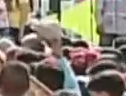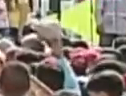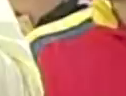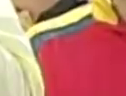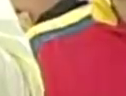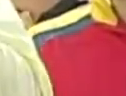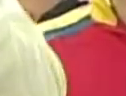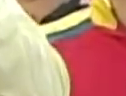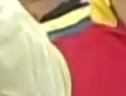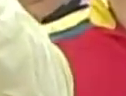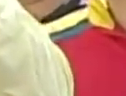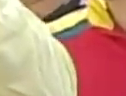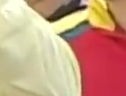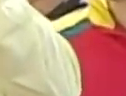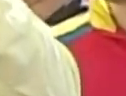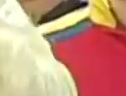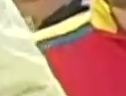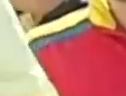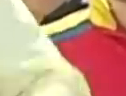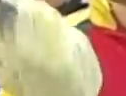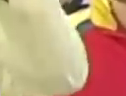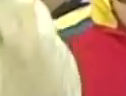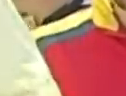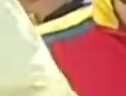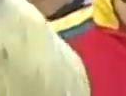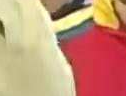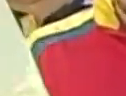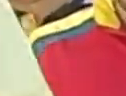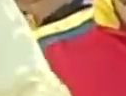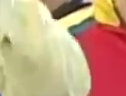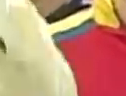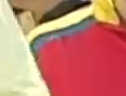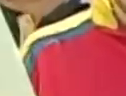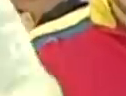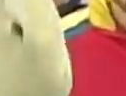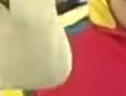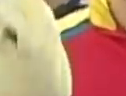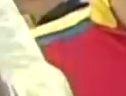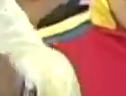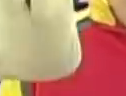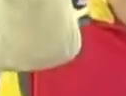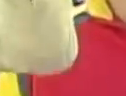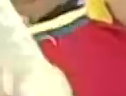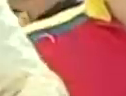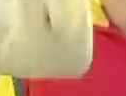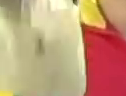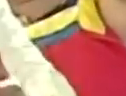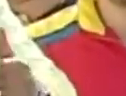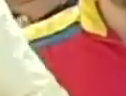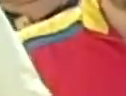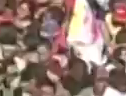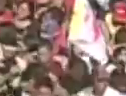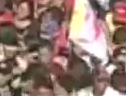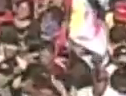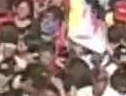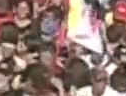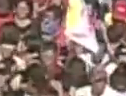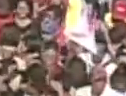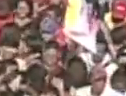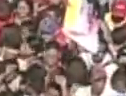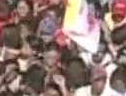palabra llamando al pueblo de Venezuela a la unión nacional para defender la soberanía y la paz de la